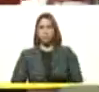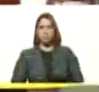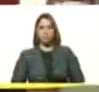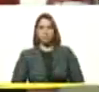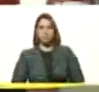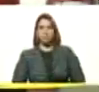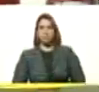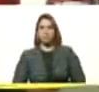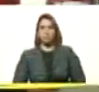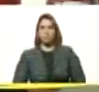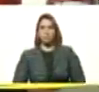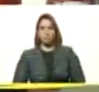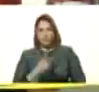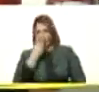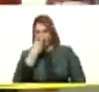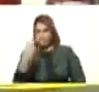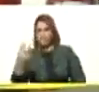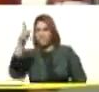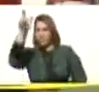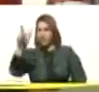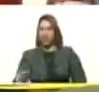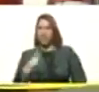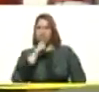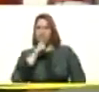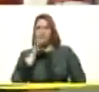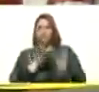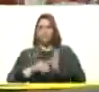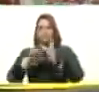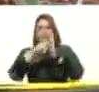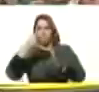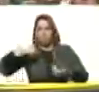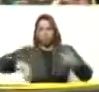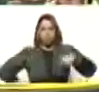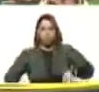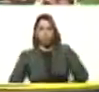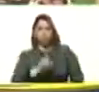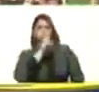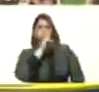los burócratas, ir por los corruptos.